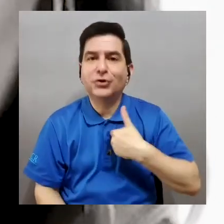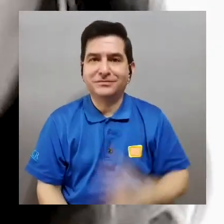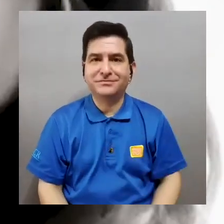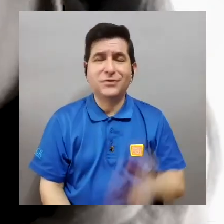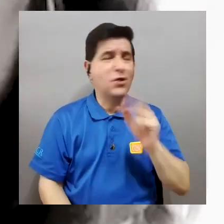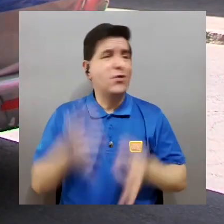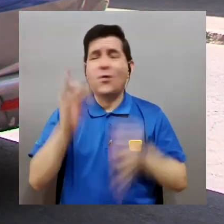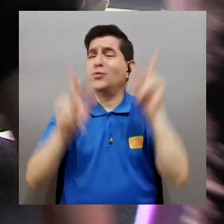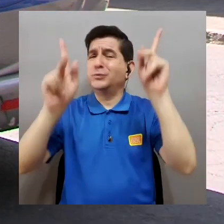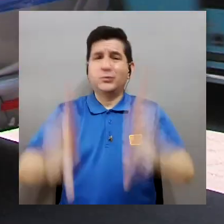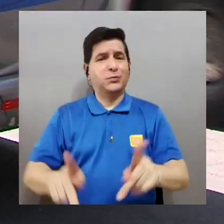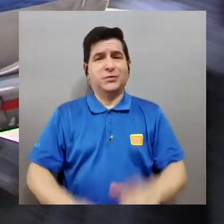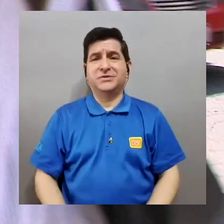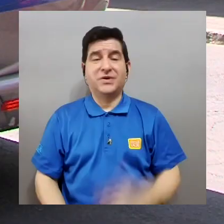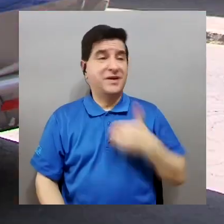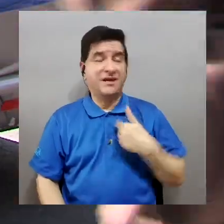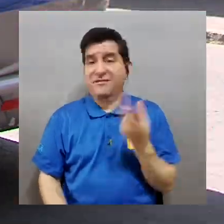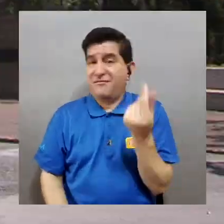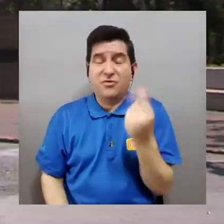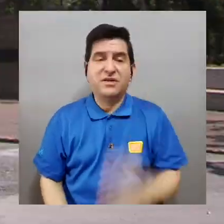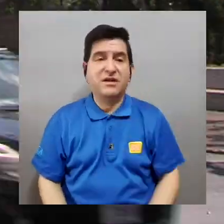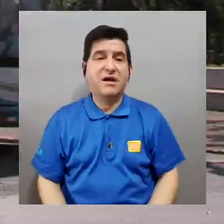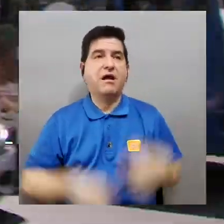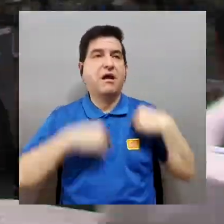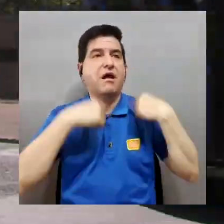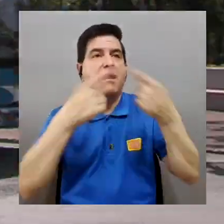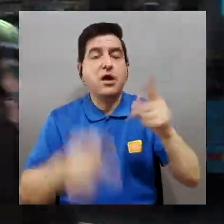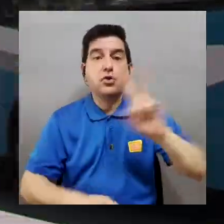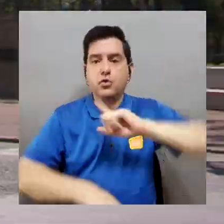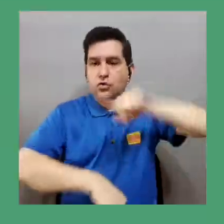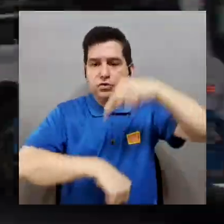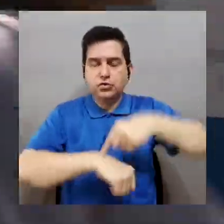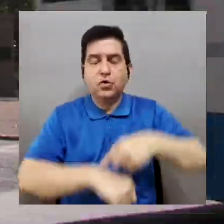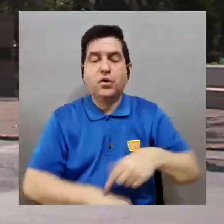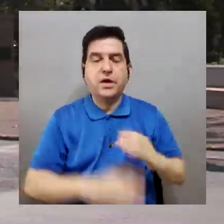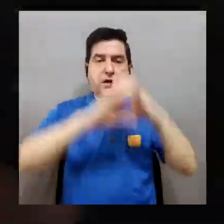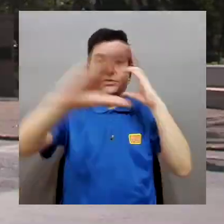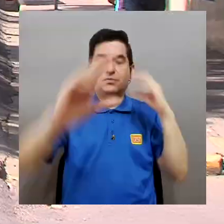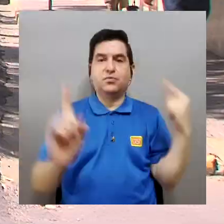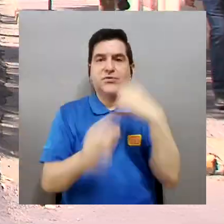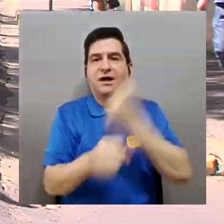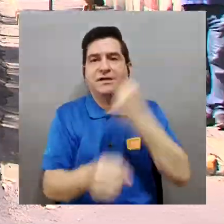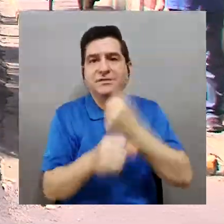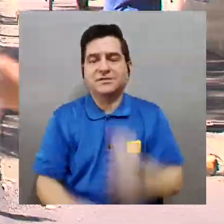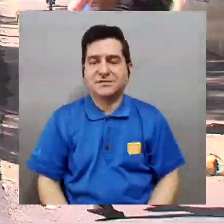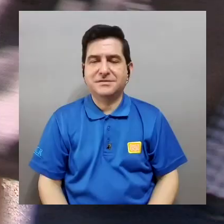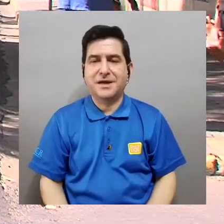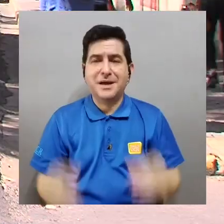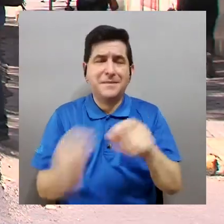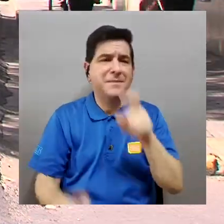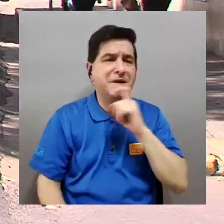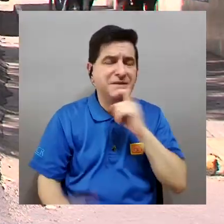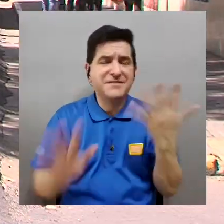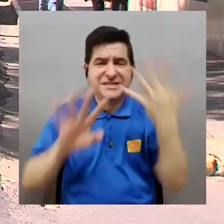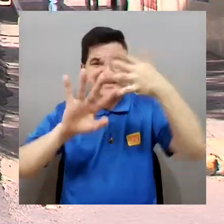ellos, porque no es justo que una persona que no tenga los medios tenga que viajar 2 o 3 horas en bus para poder llegar a su trabajo. Es mucho más difícil hacer